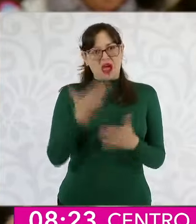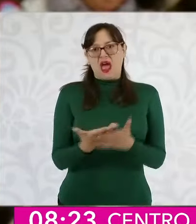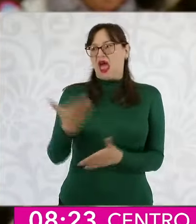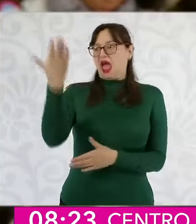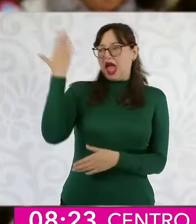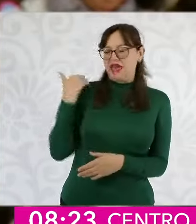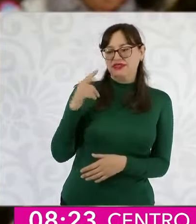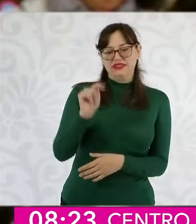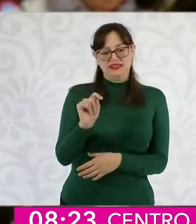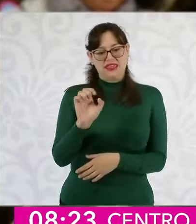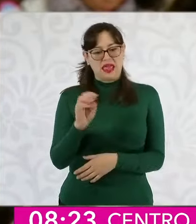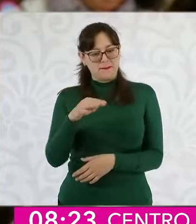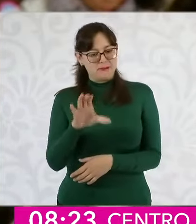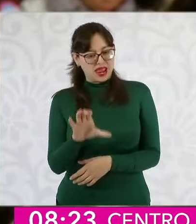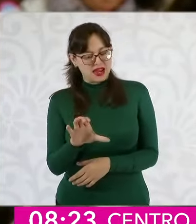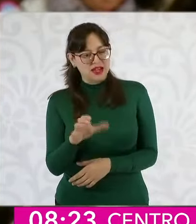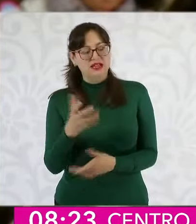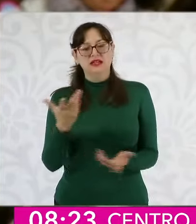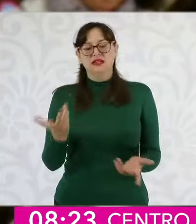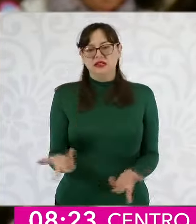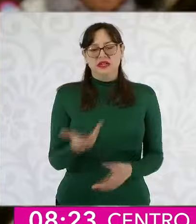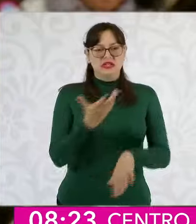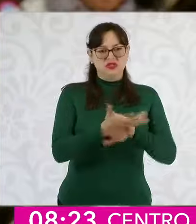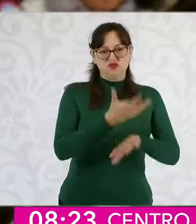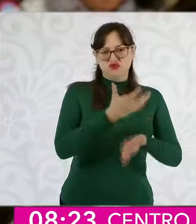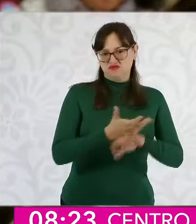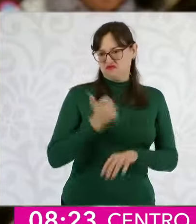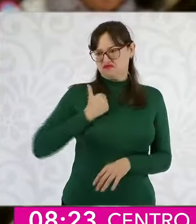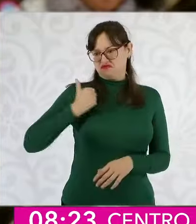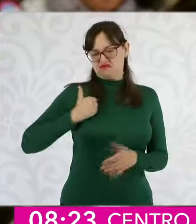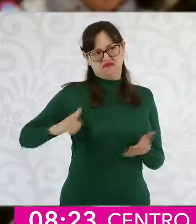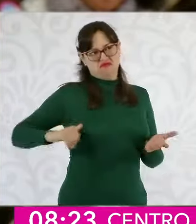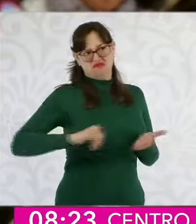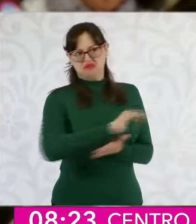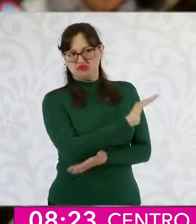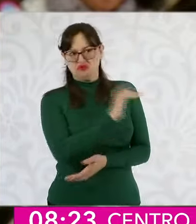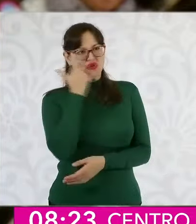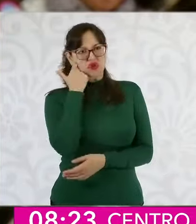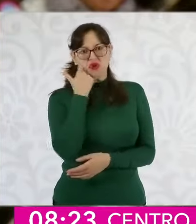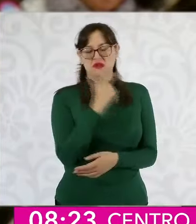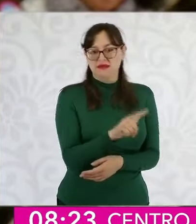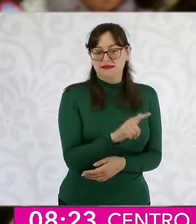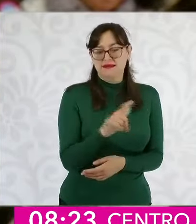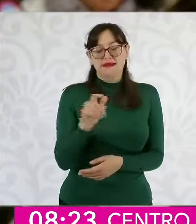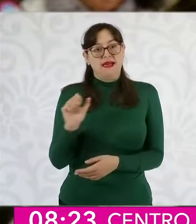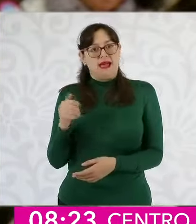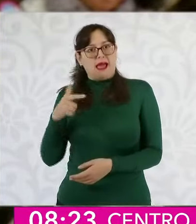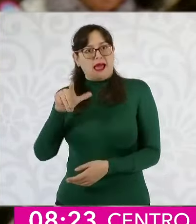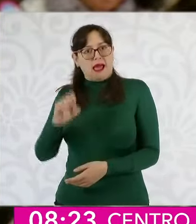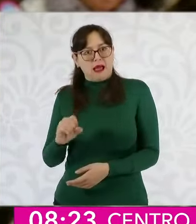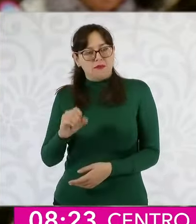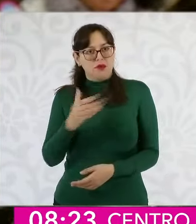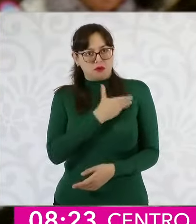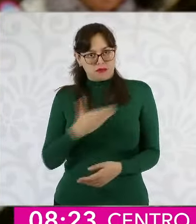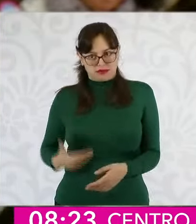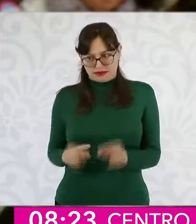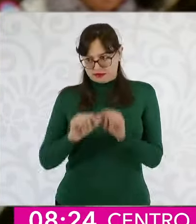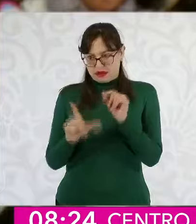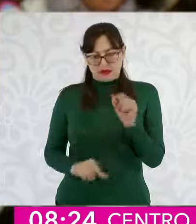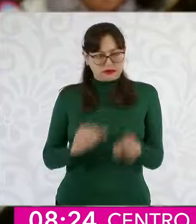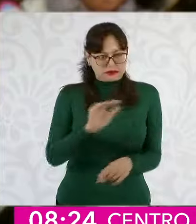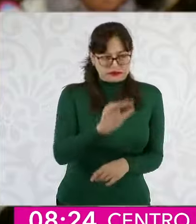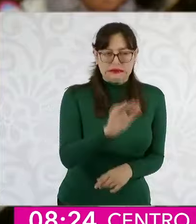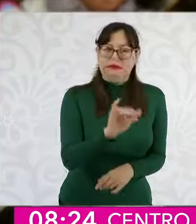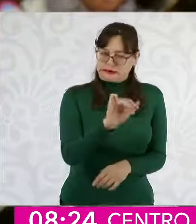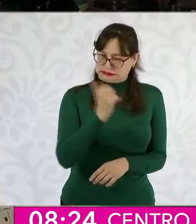embargo abogó el presidente López Obrador para que se incluyera en el T-MEC, muy contrario a esta postura. ¿Qué le respondería,